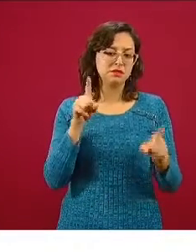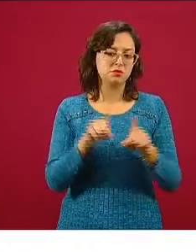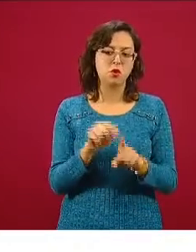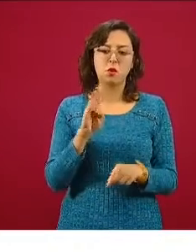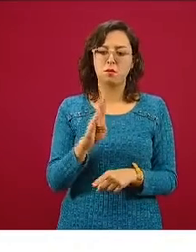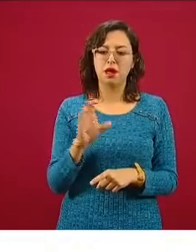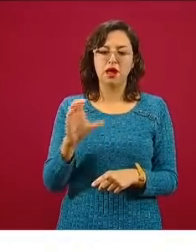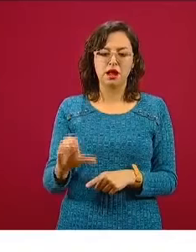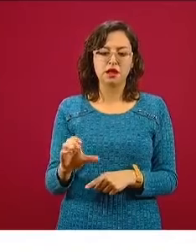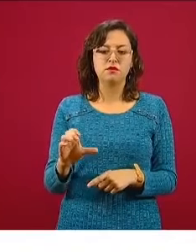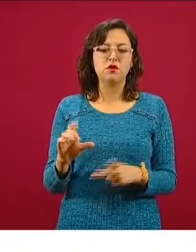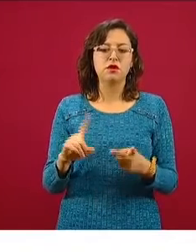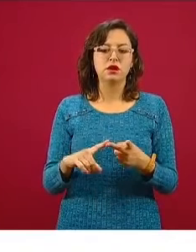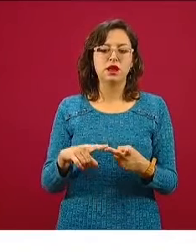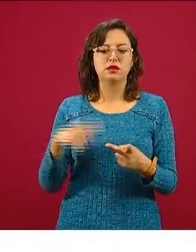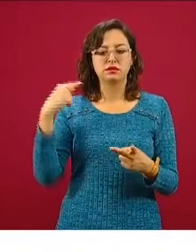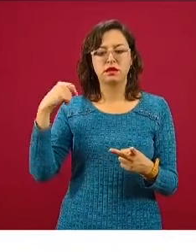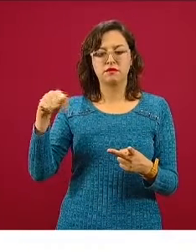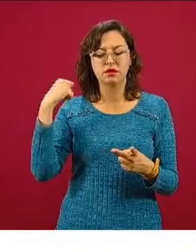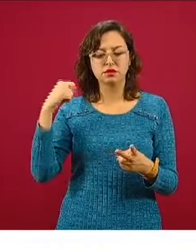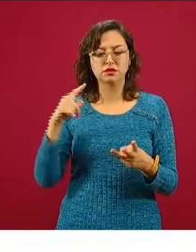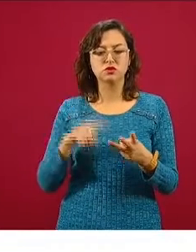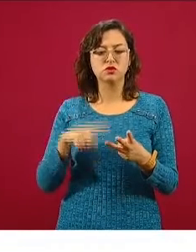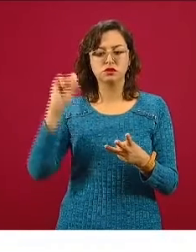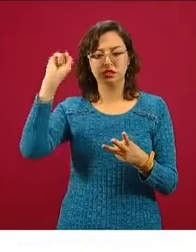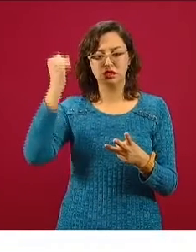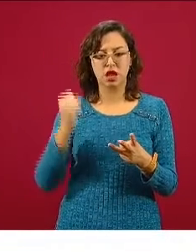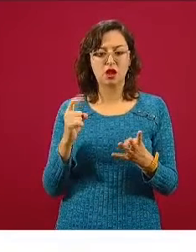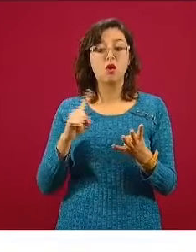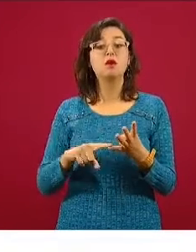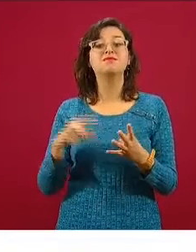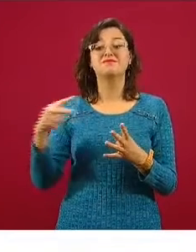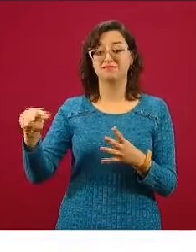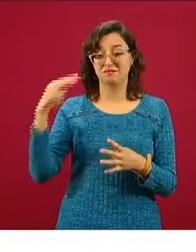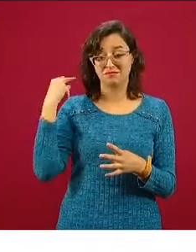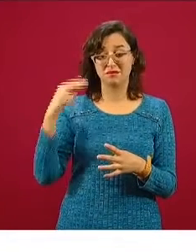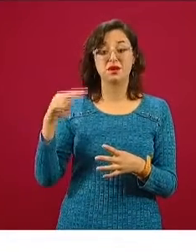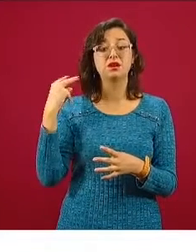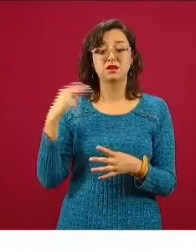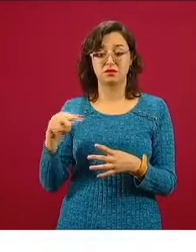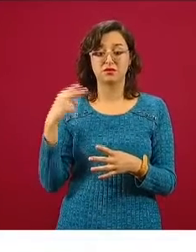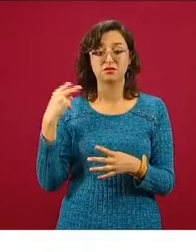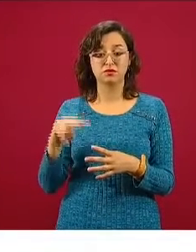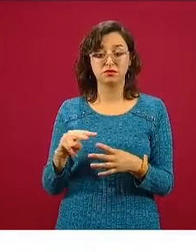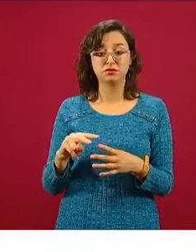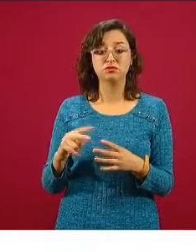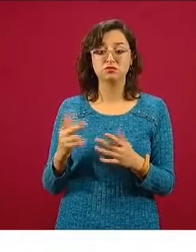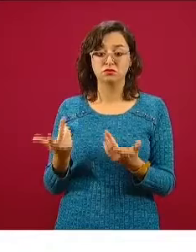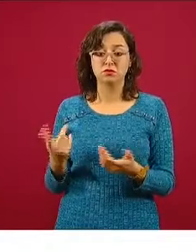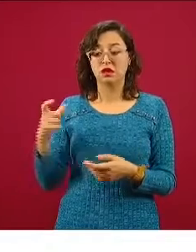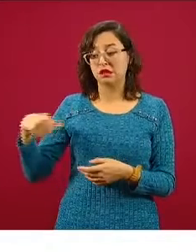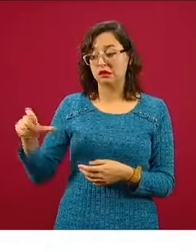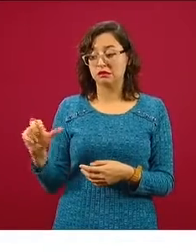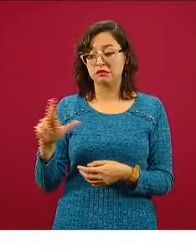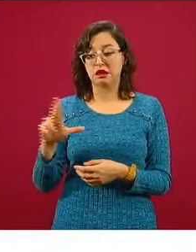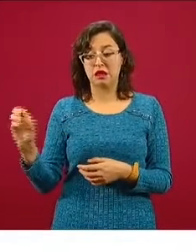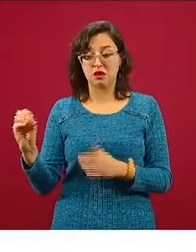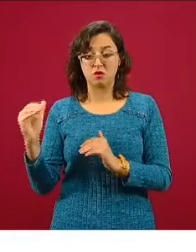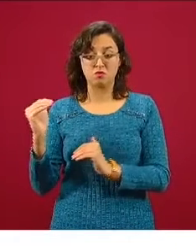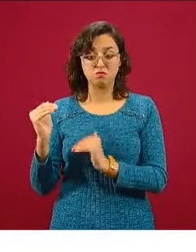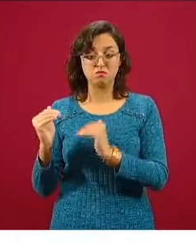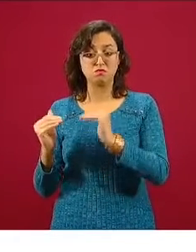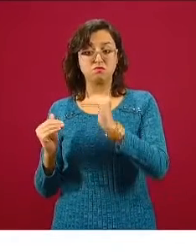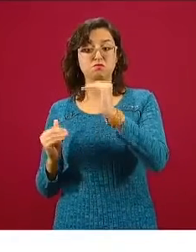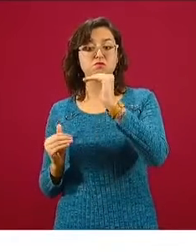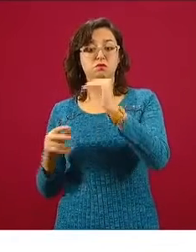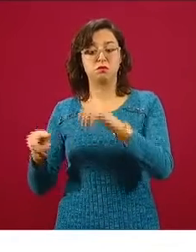California, Tabasco, Sinaloa, y Veracruz ya supera en casos acumulados a Quintana Roo, que, como veremos en unos minutos, se